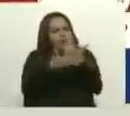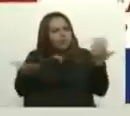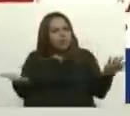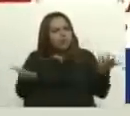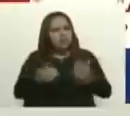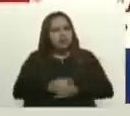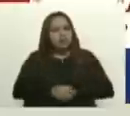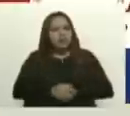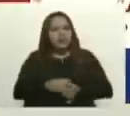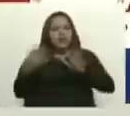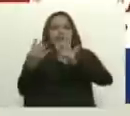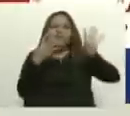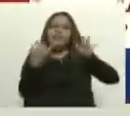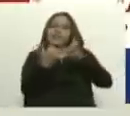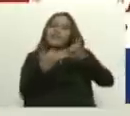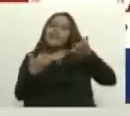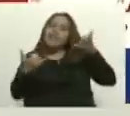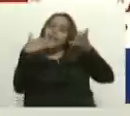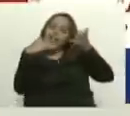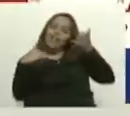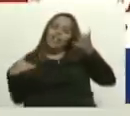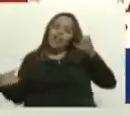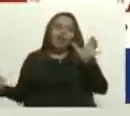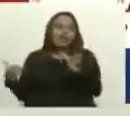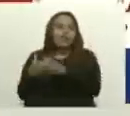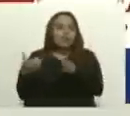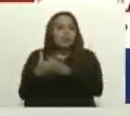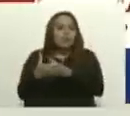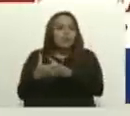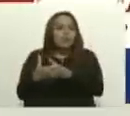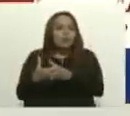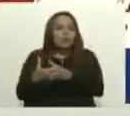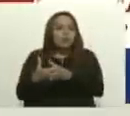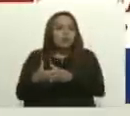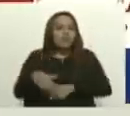noveno en la línea de mando de el grupo fascista de Voluntad Popular.